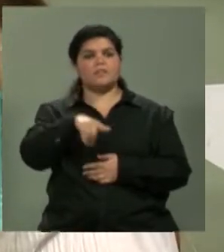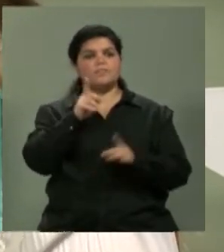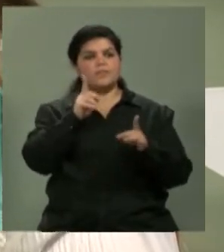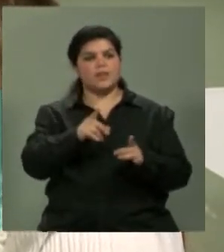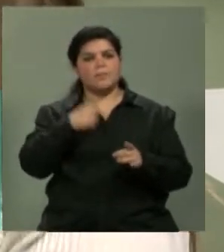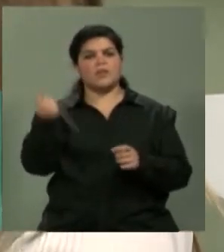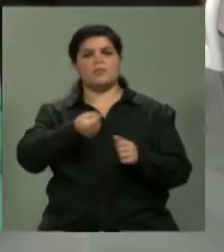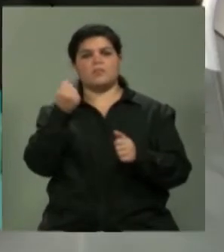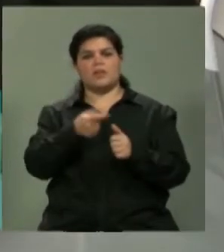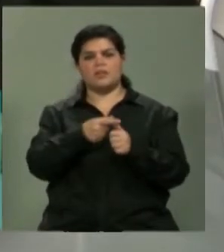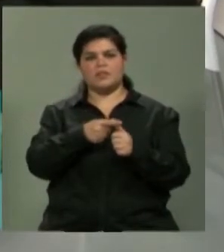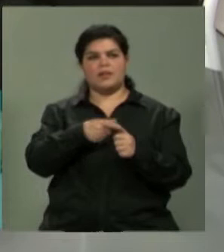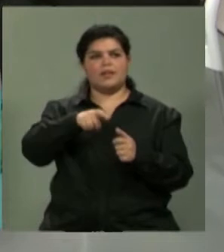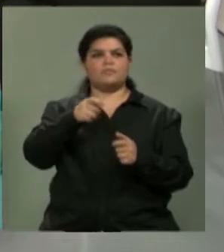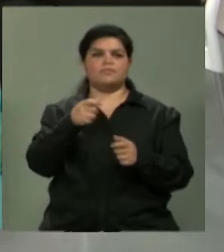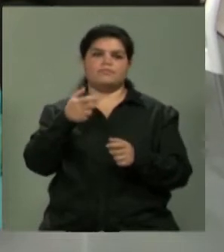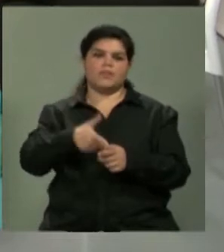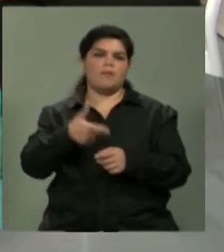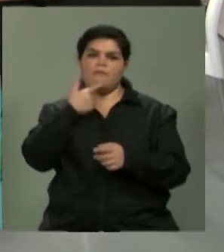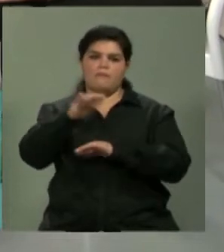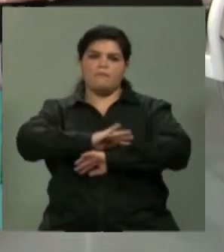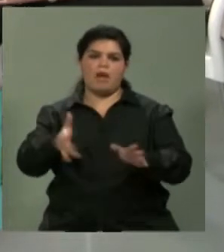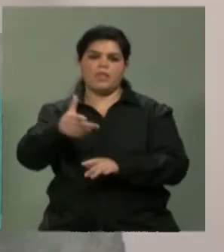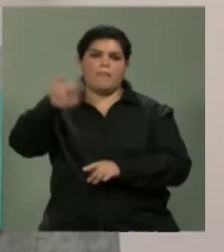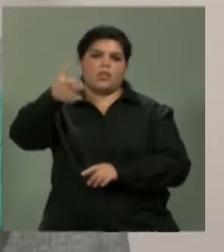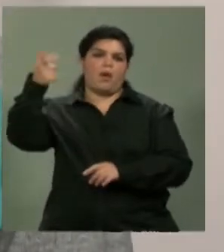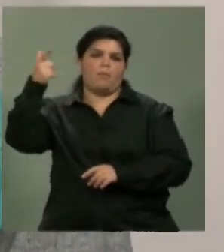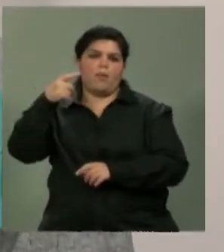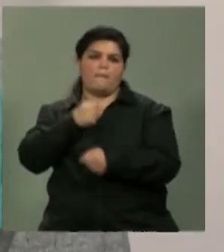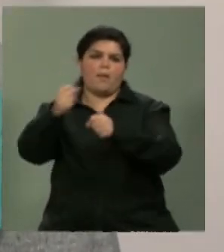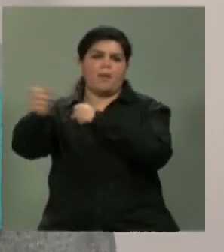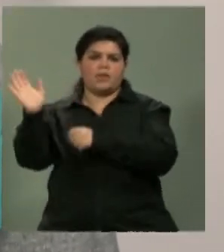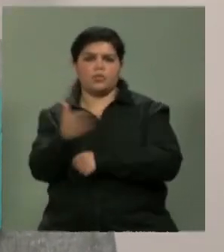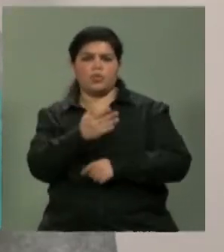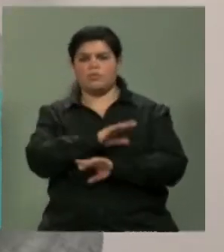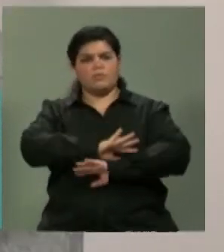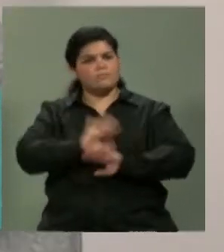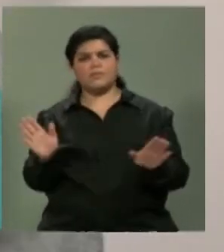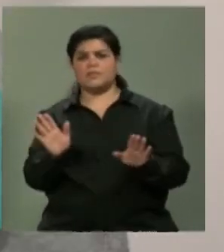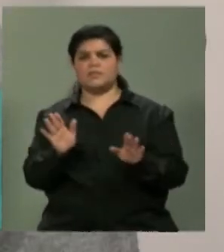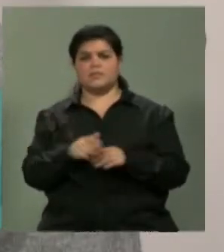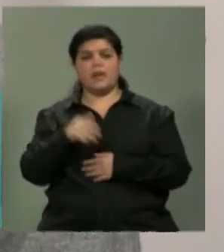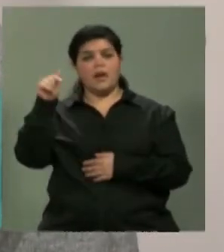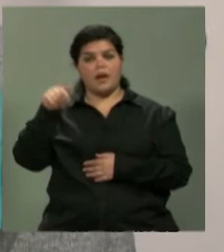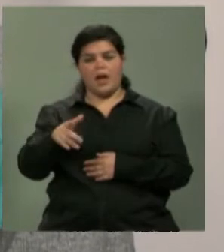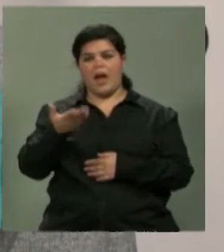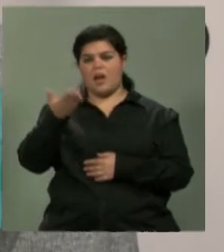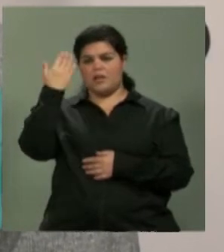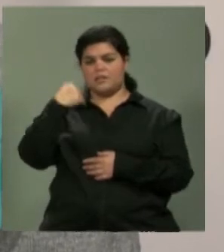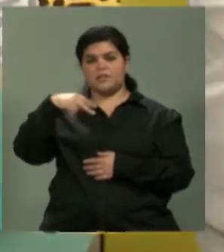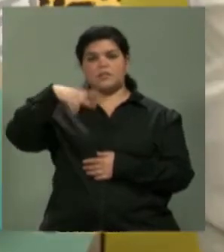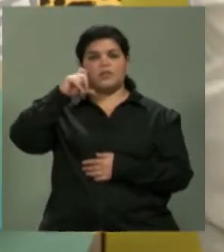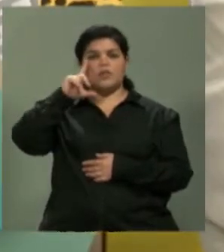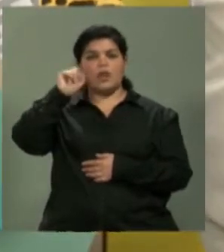el tema del gatillo fácil, y la persecución institucional que se da. Acá Nicolás Barrera en